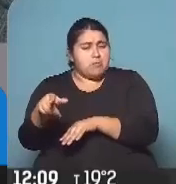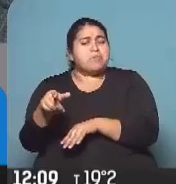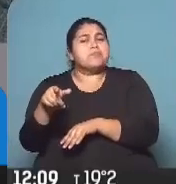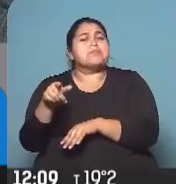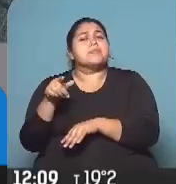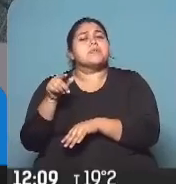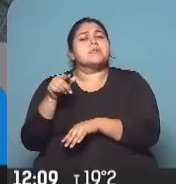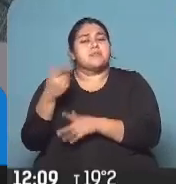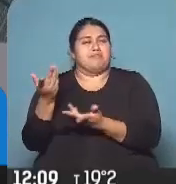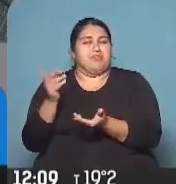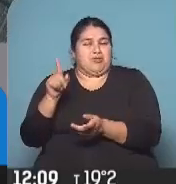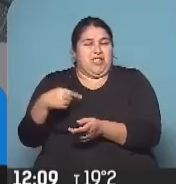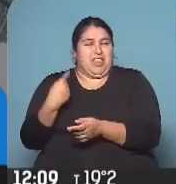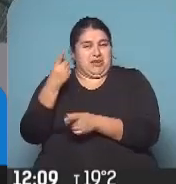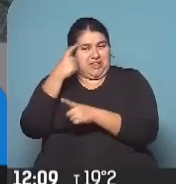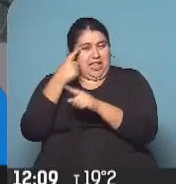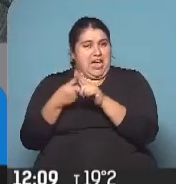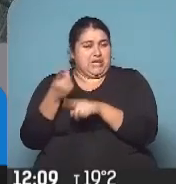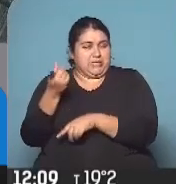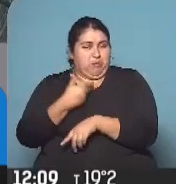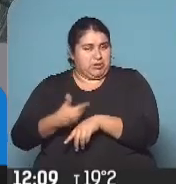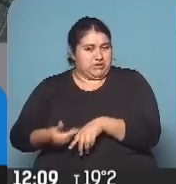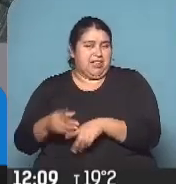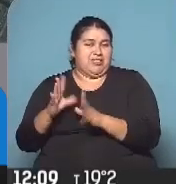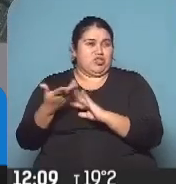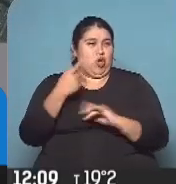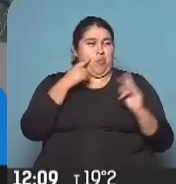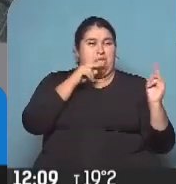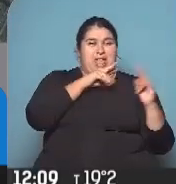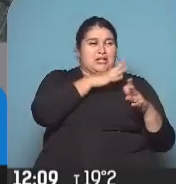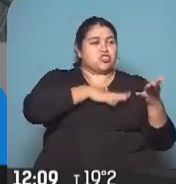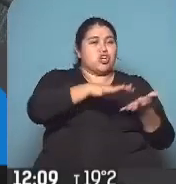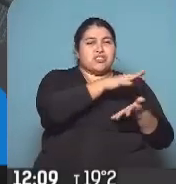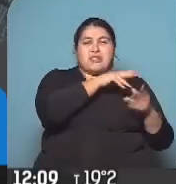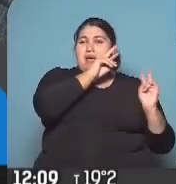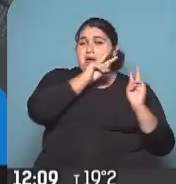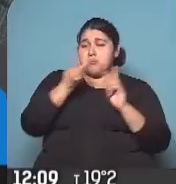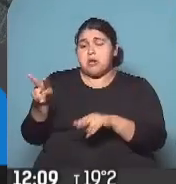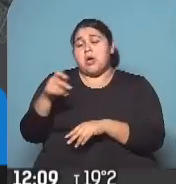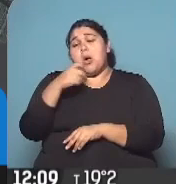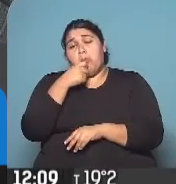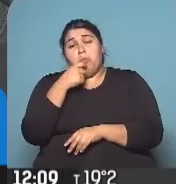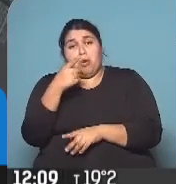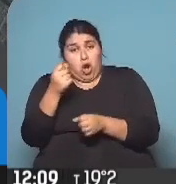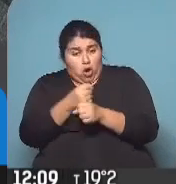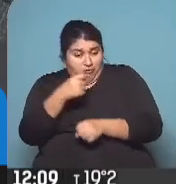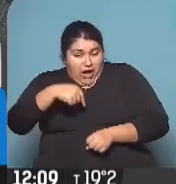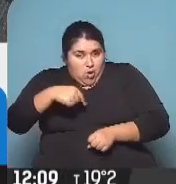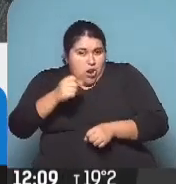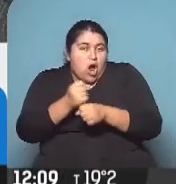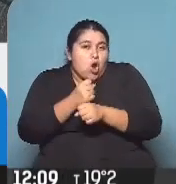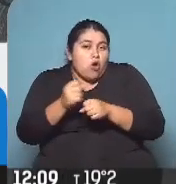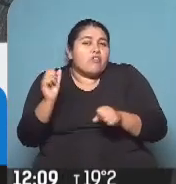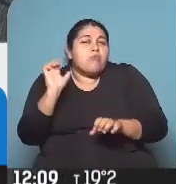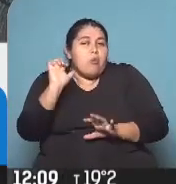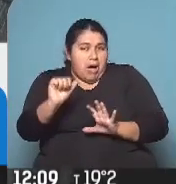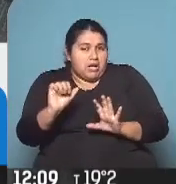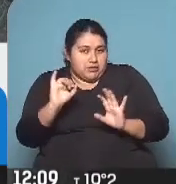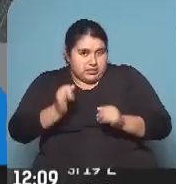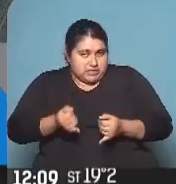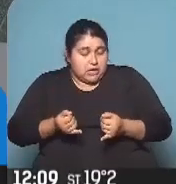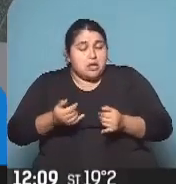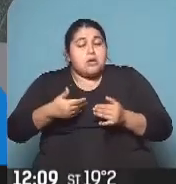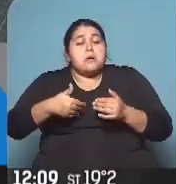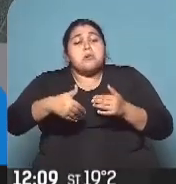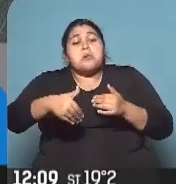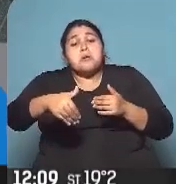expresidencia, toda la observación de una sociedad sobre ella, pero ¿qué ocurre si el martes, si bien confirmó que va a asistir, no asistiera?